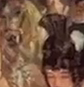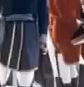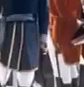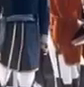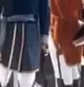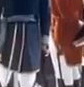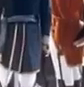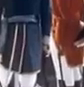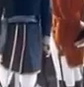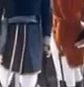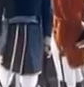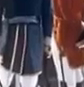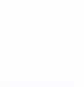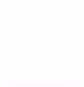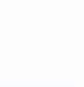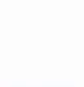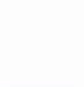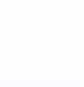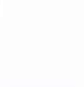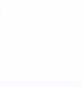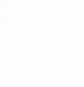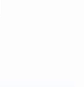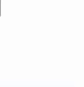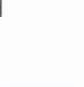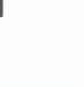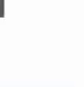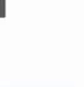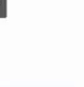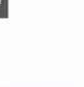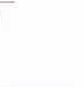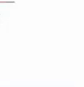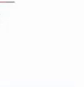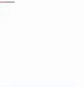Días previos a la declaración de nuestro